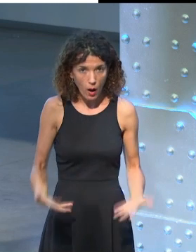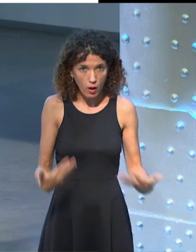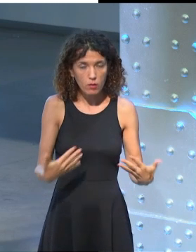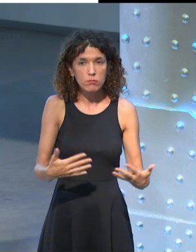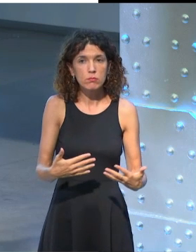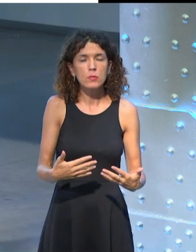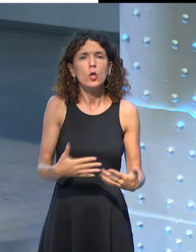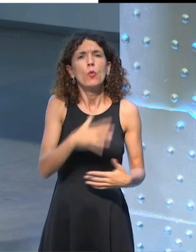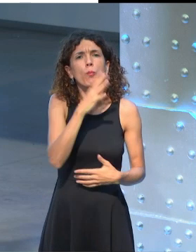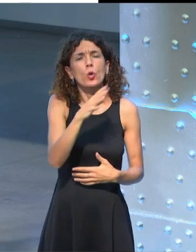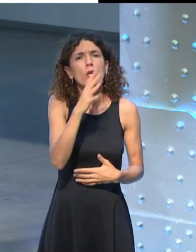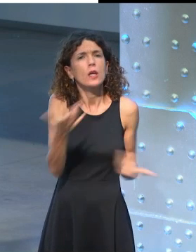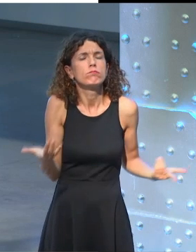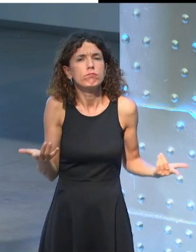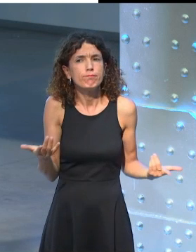de por qué